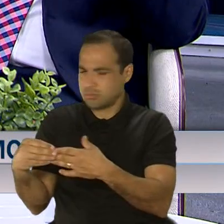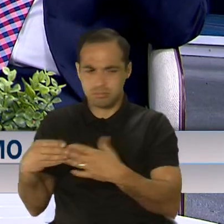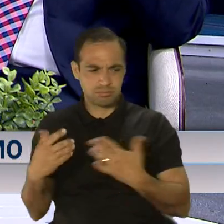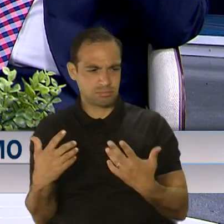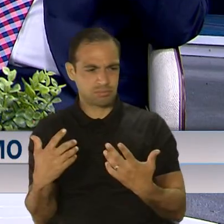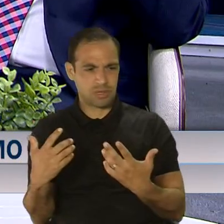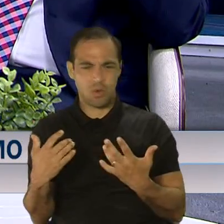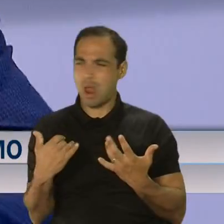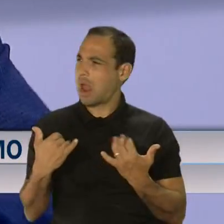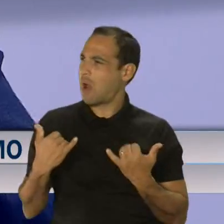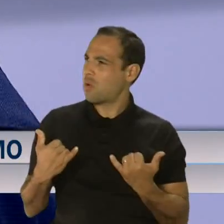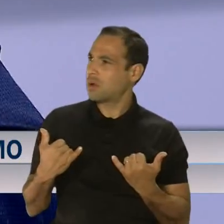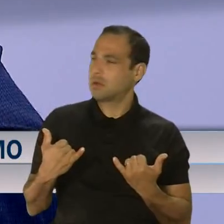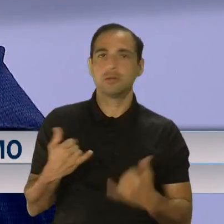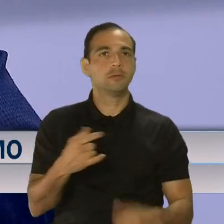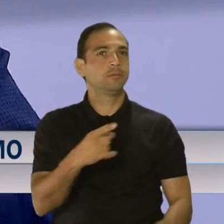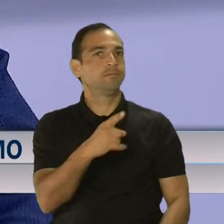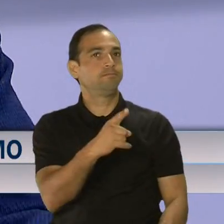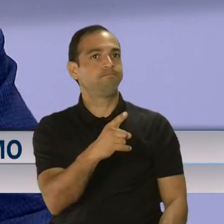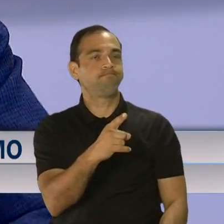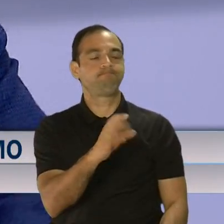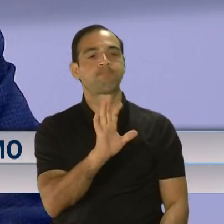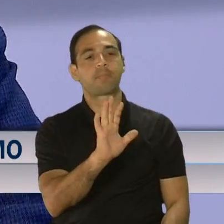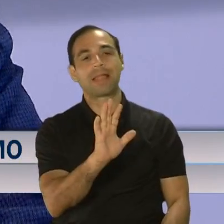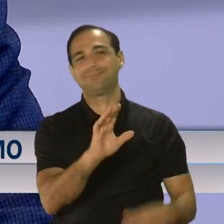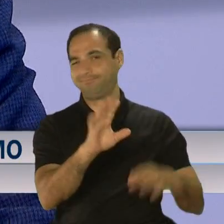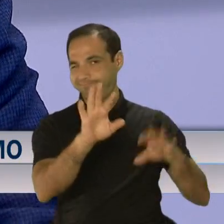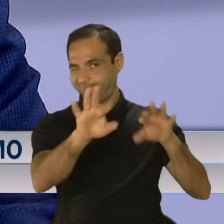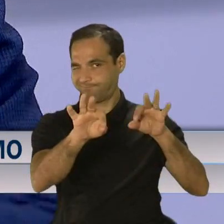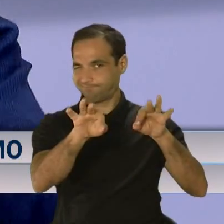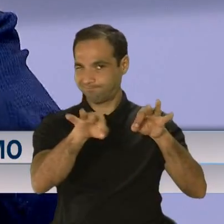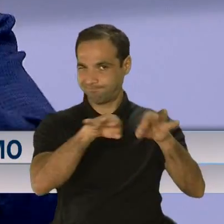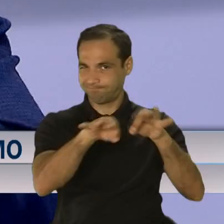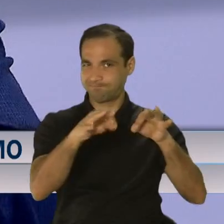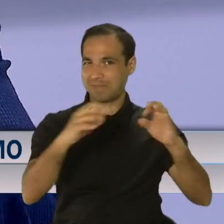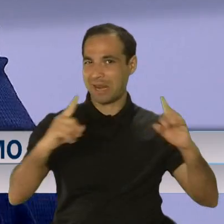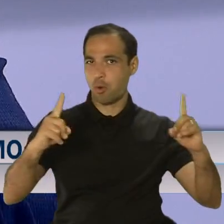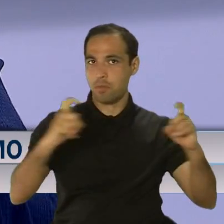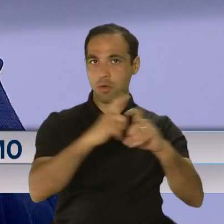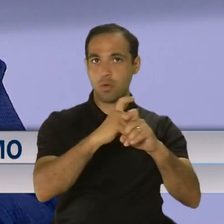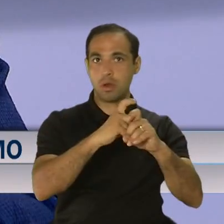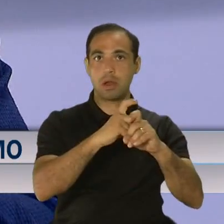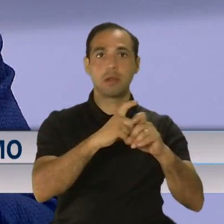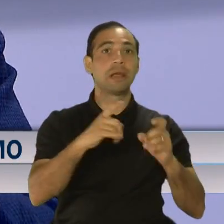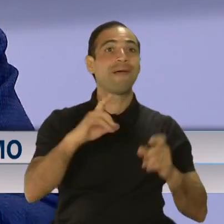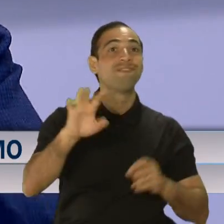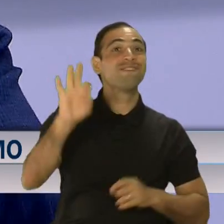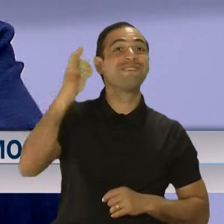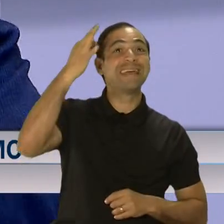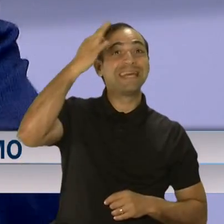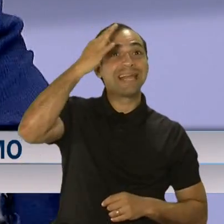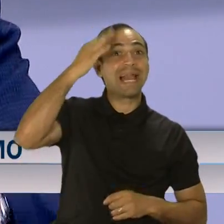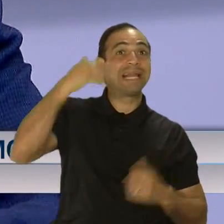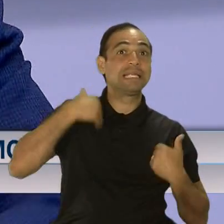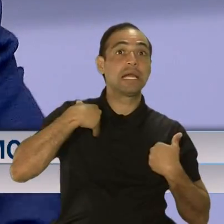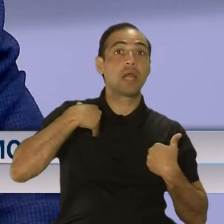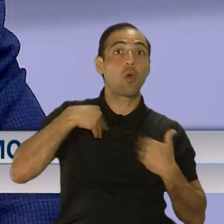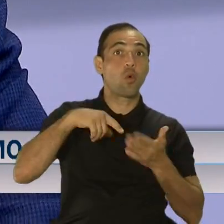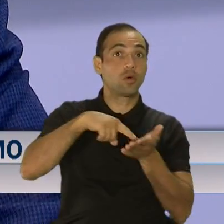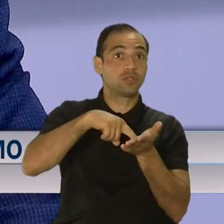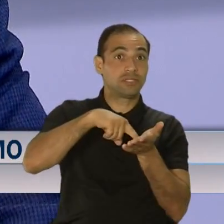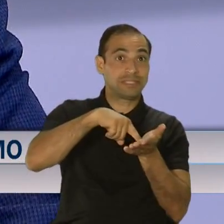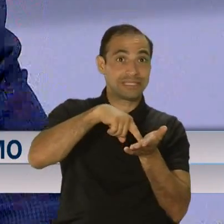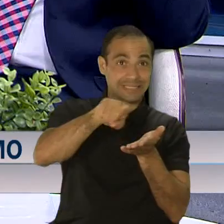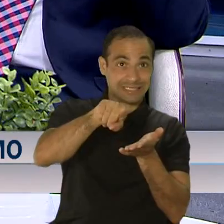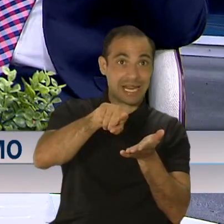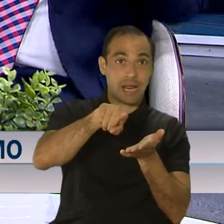Porque esto tiene muchas ramificaciones, inclusive hay que establecer, hay un salario mínimo federal, que todavía al día de hoy es